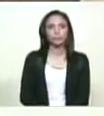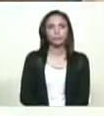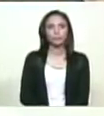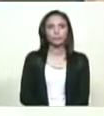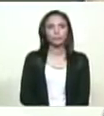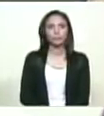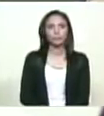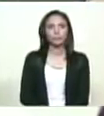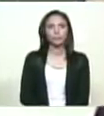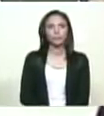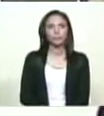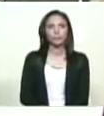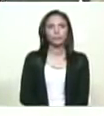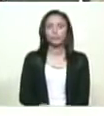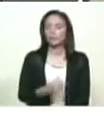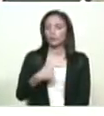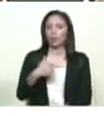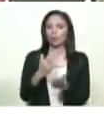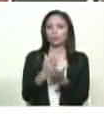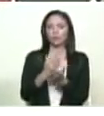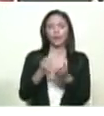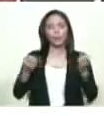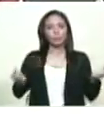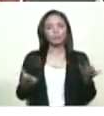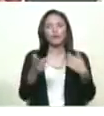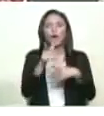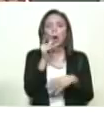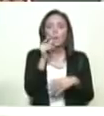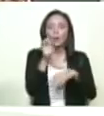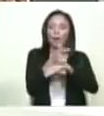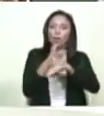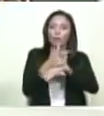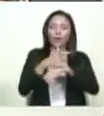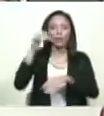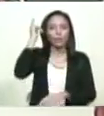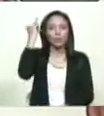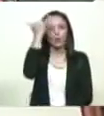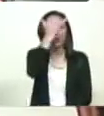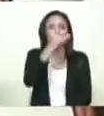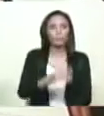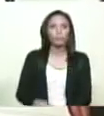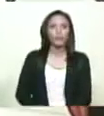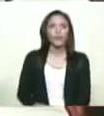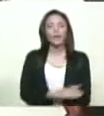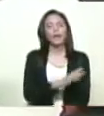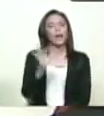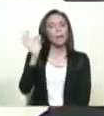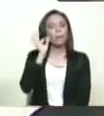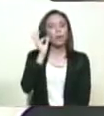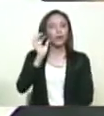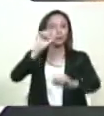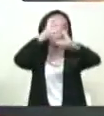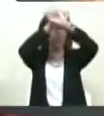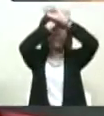gobernador del yaracuy en la tierra de maría lionza andresote